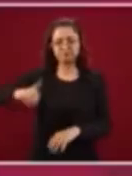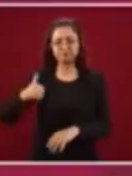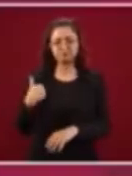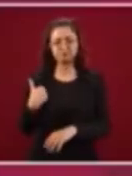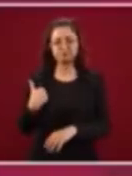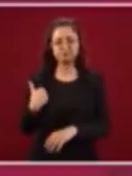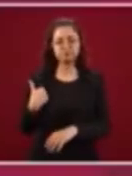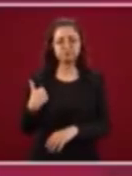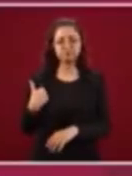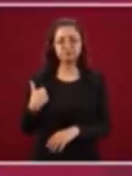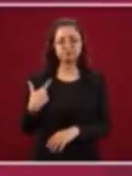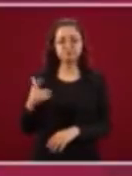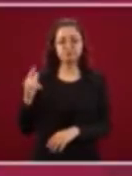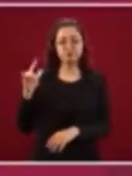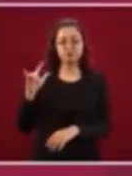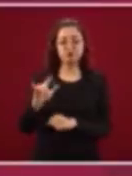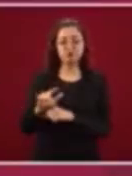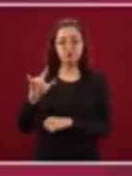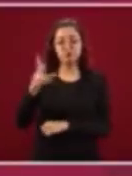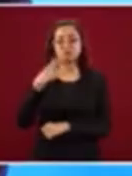para volarlo,